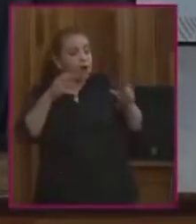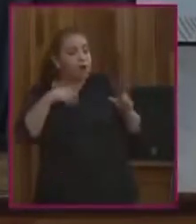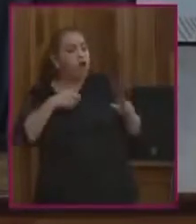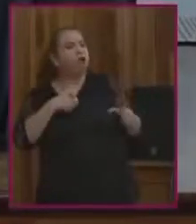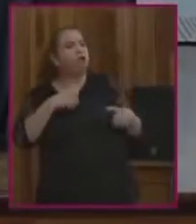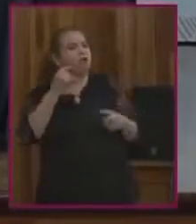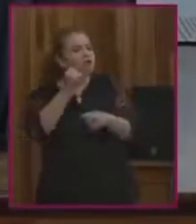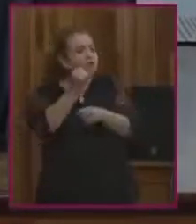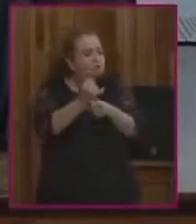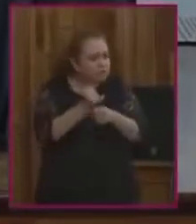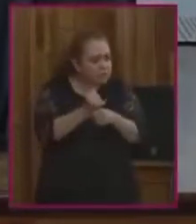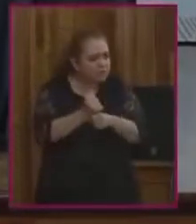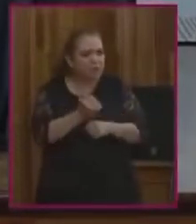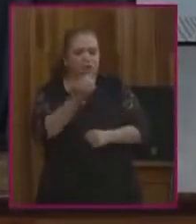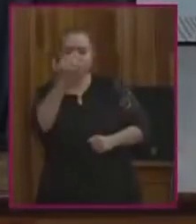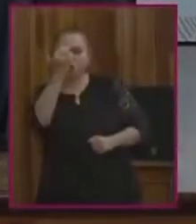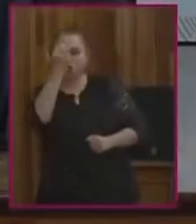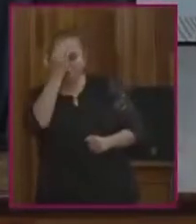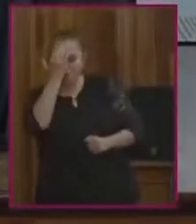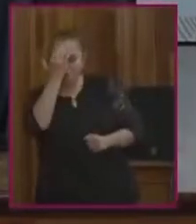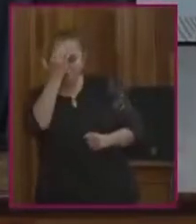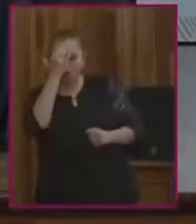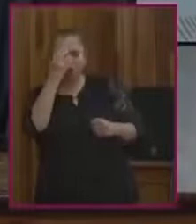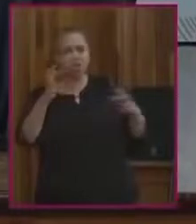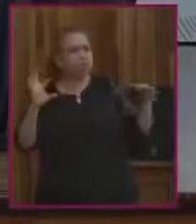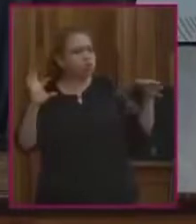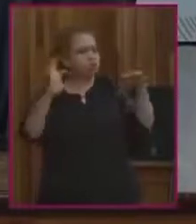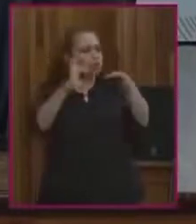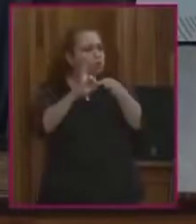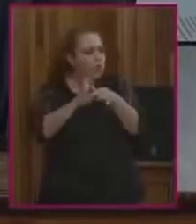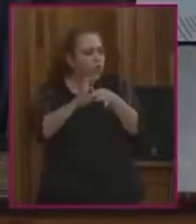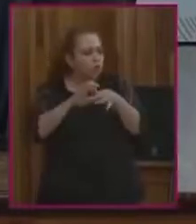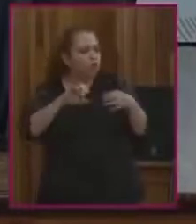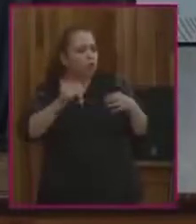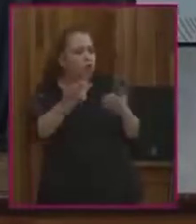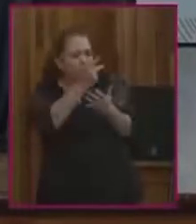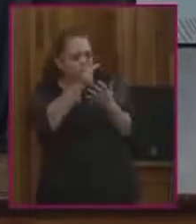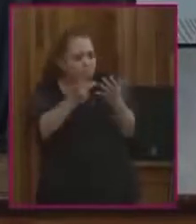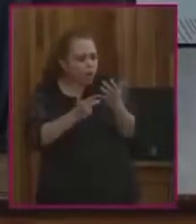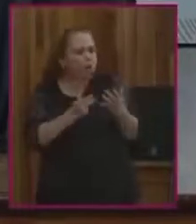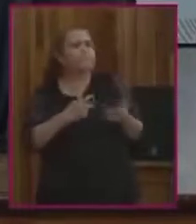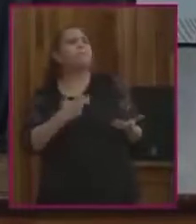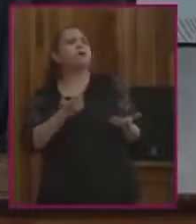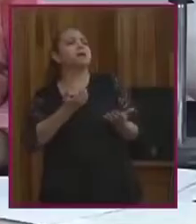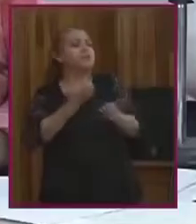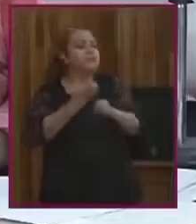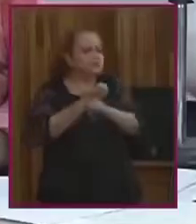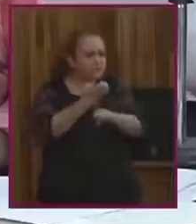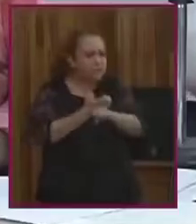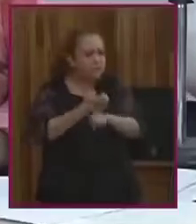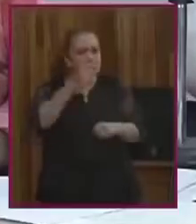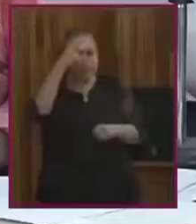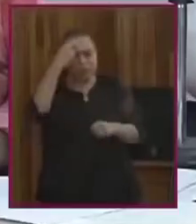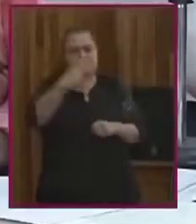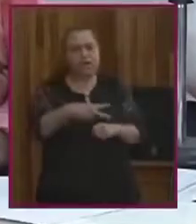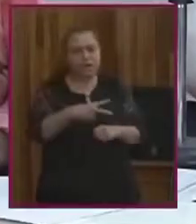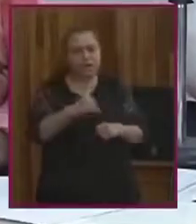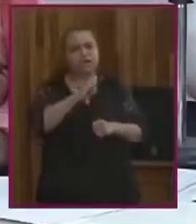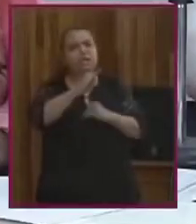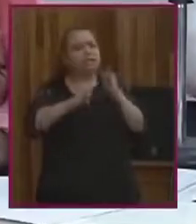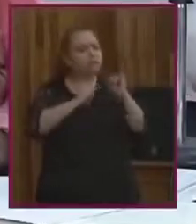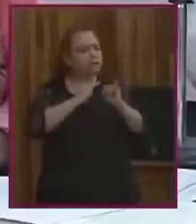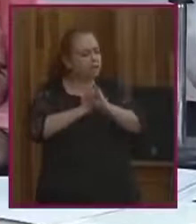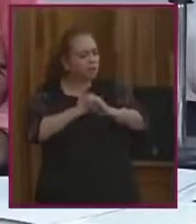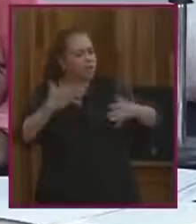la investigación y su relación con la solución a los más ingentes problemas locales, regionales, nacionales e internacionales, para